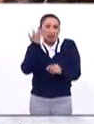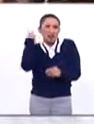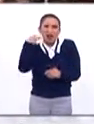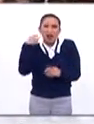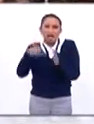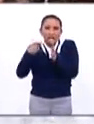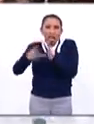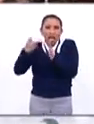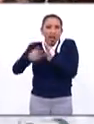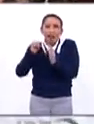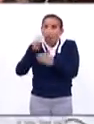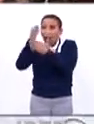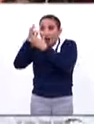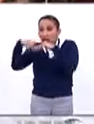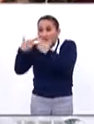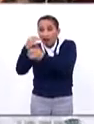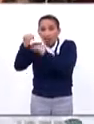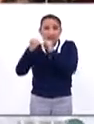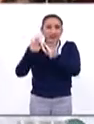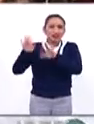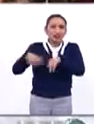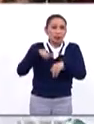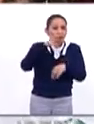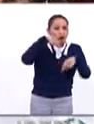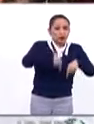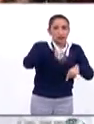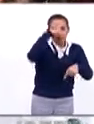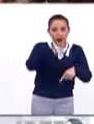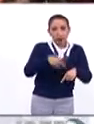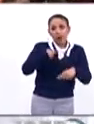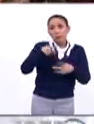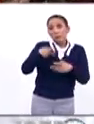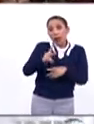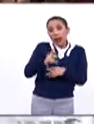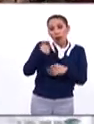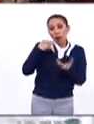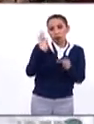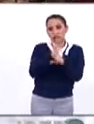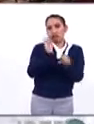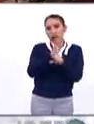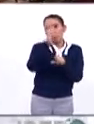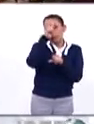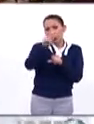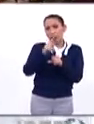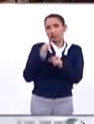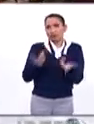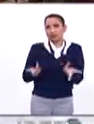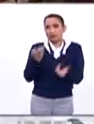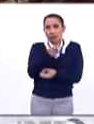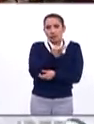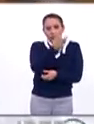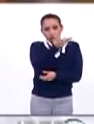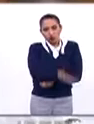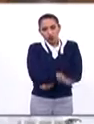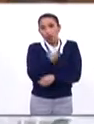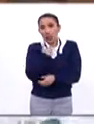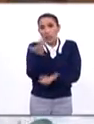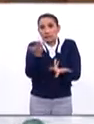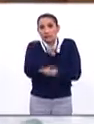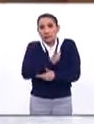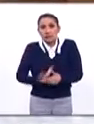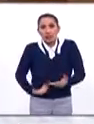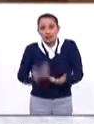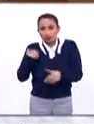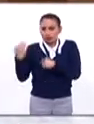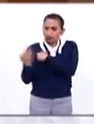viajar, no quiera asistir a las reuniones internacionales, o bien pues defender los intereses de México, porque eso es lo que hace un